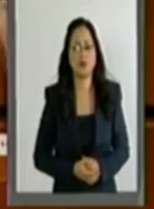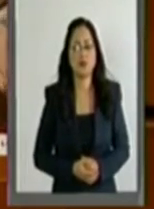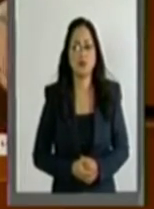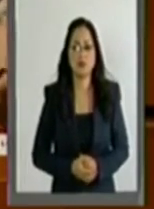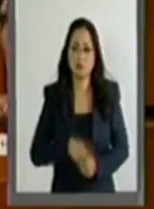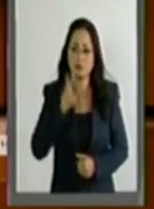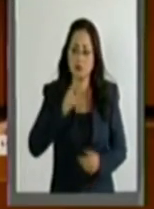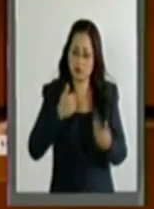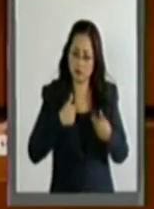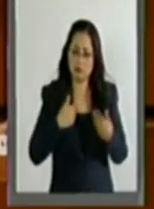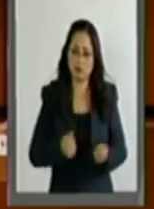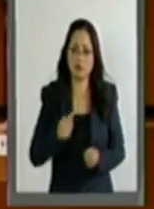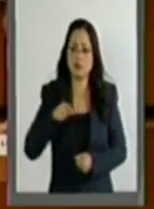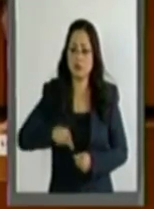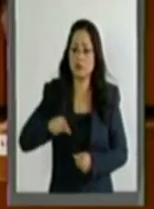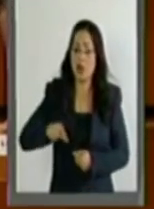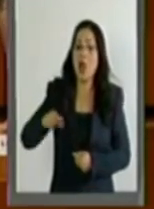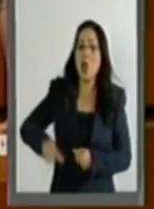Entendamos que